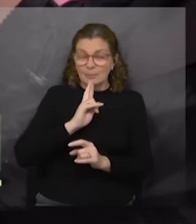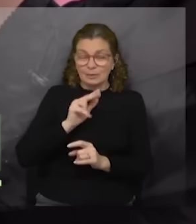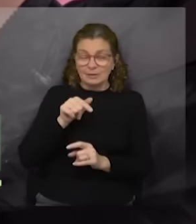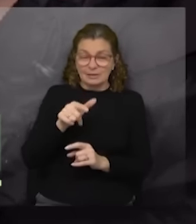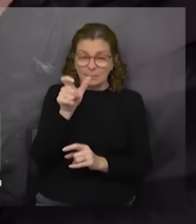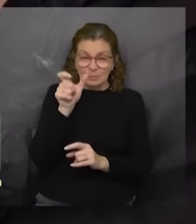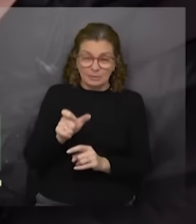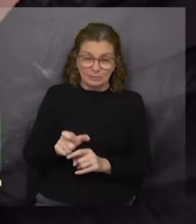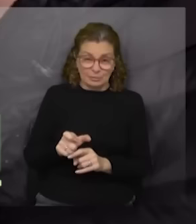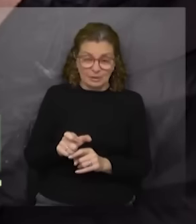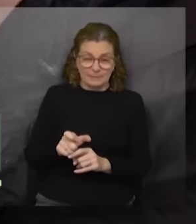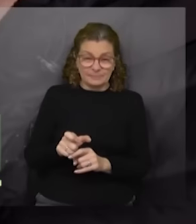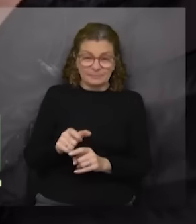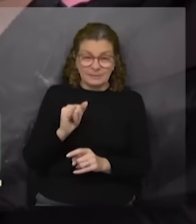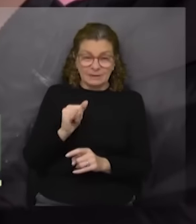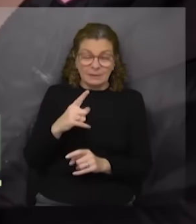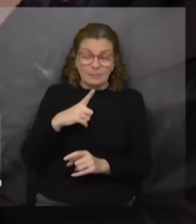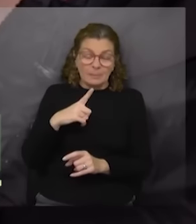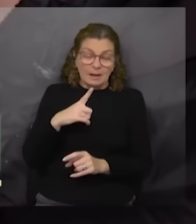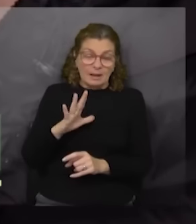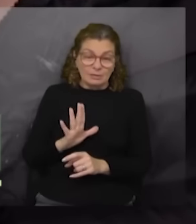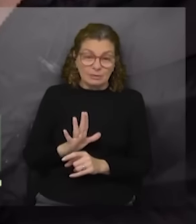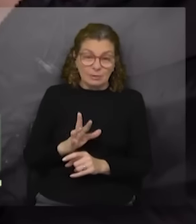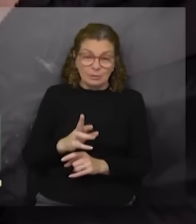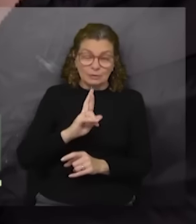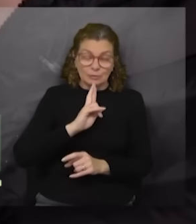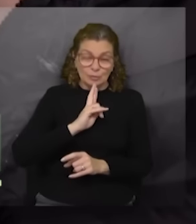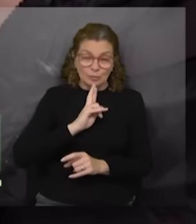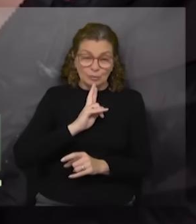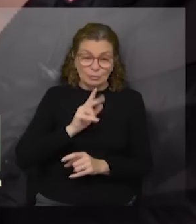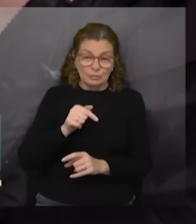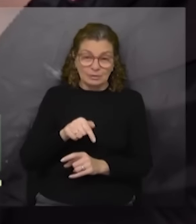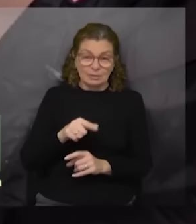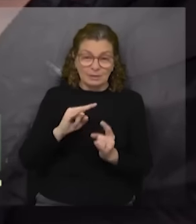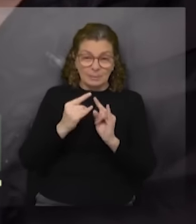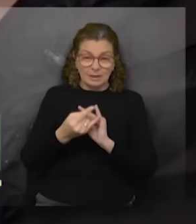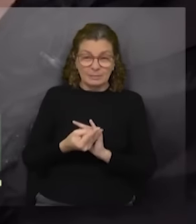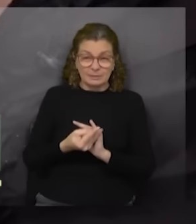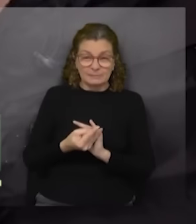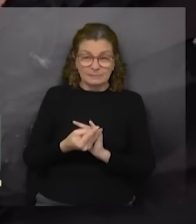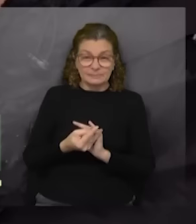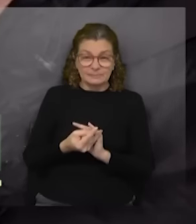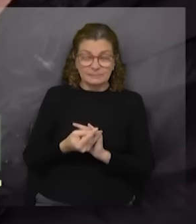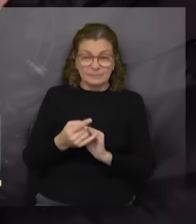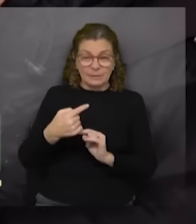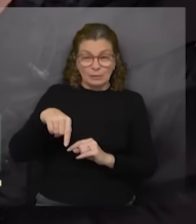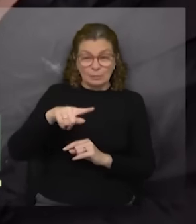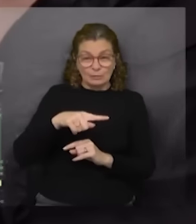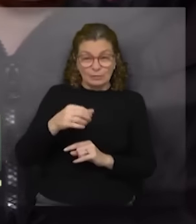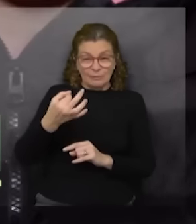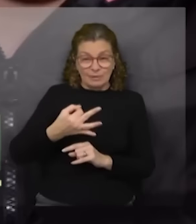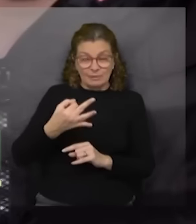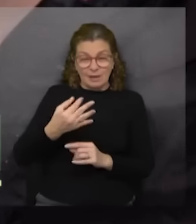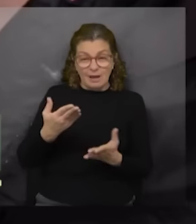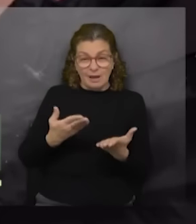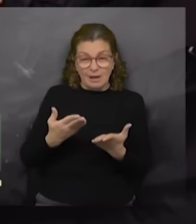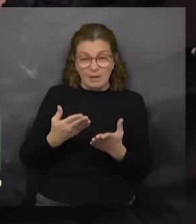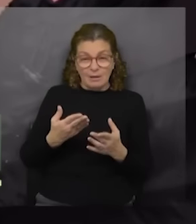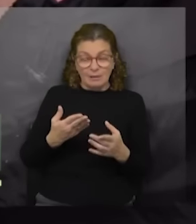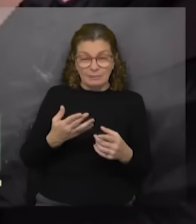ciudadanos que sigen con expectativa una resolución por parte del parlamento eh nosotros francamente ahora Estamos